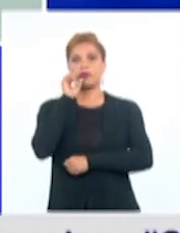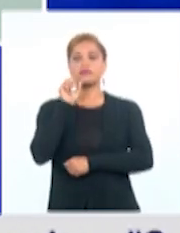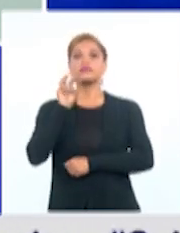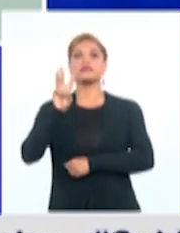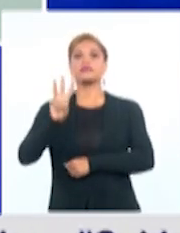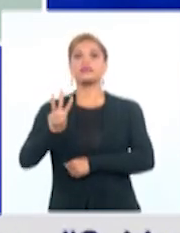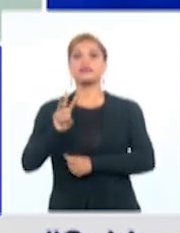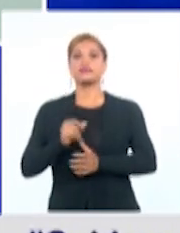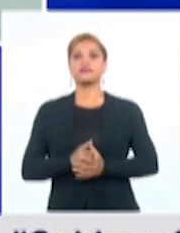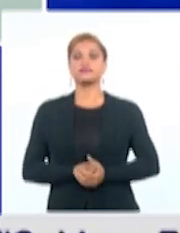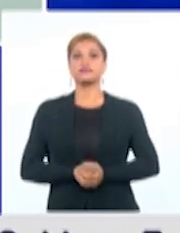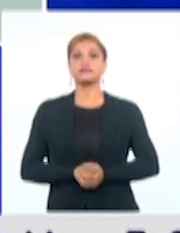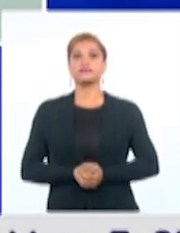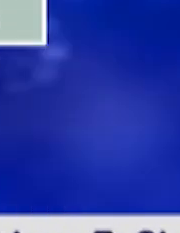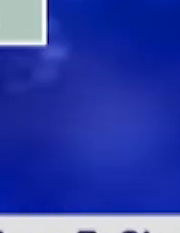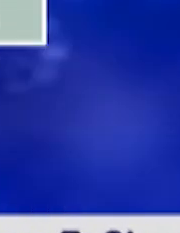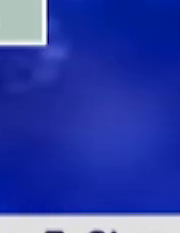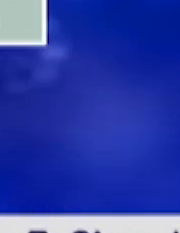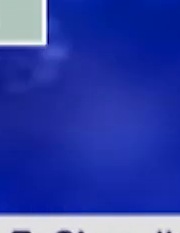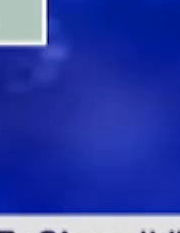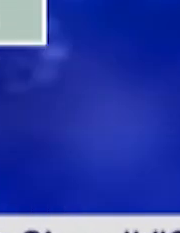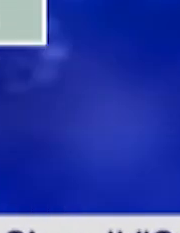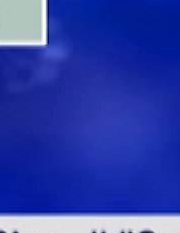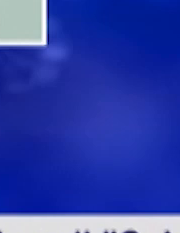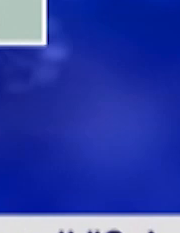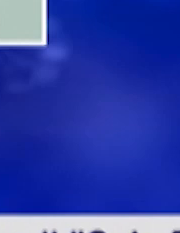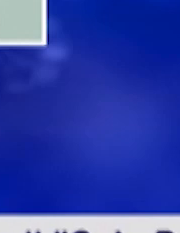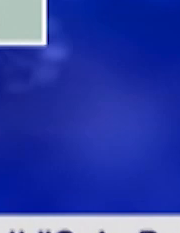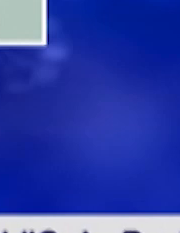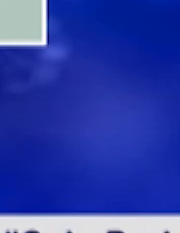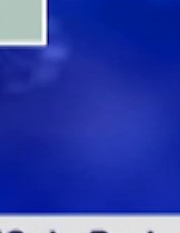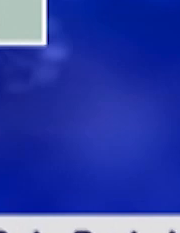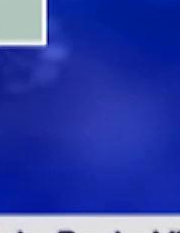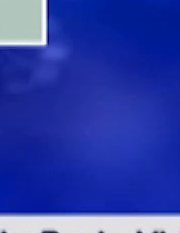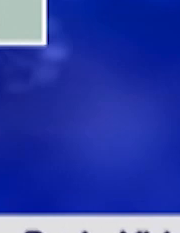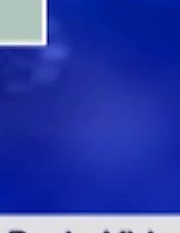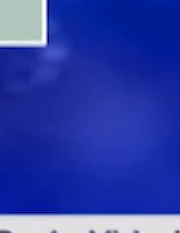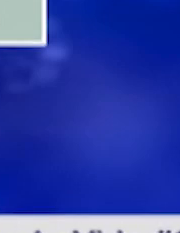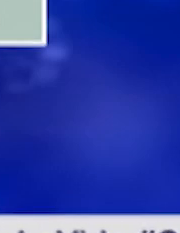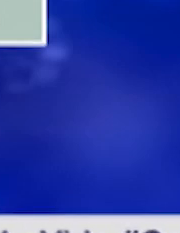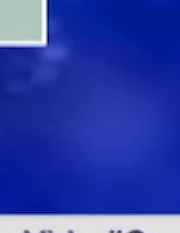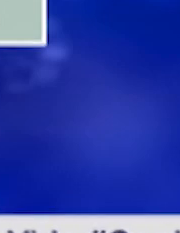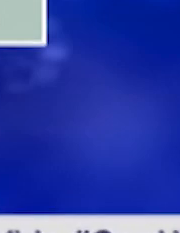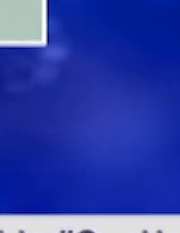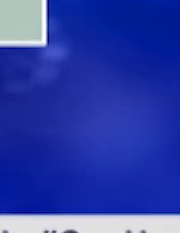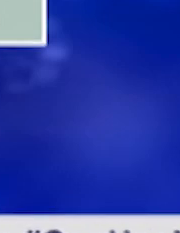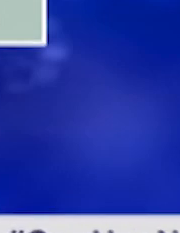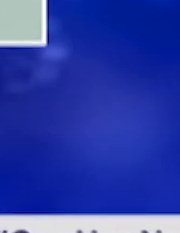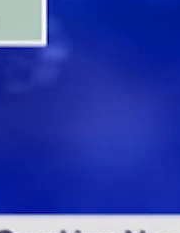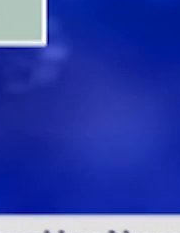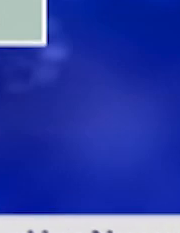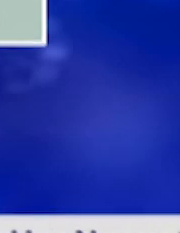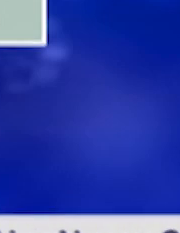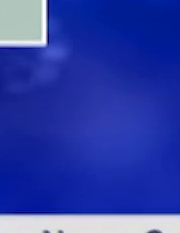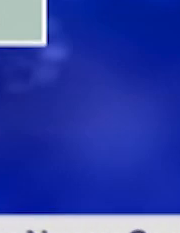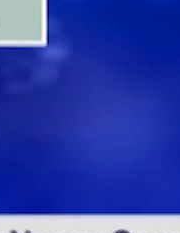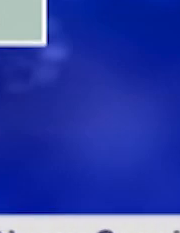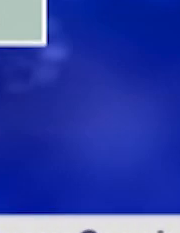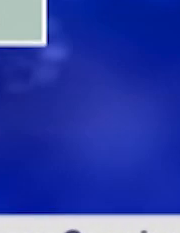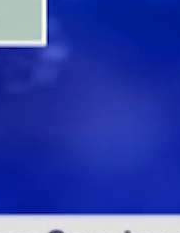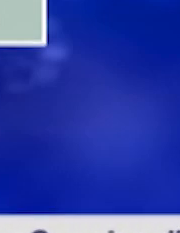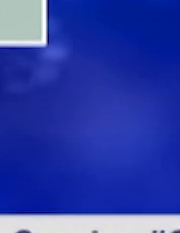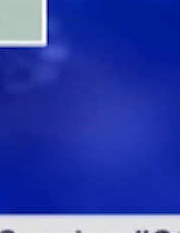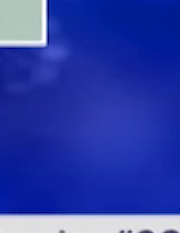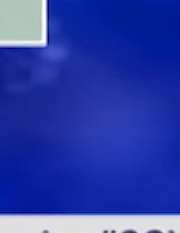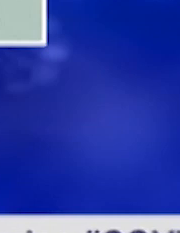reporta 3 casos. La provincia de Granma, 107 casos autóctonos al sur de Cuba.